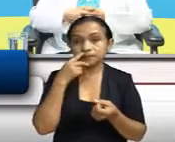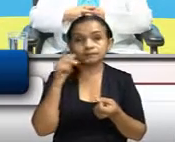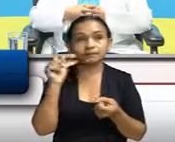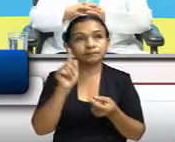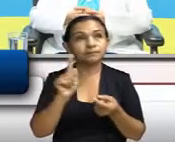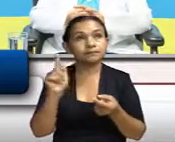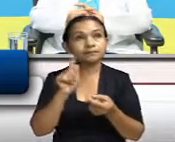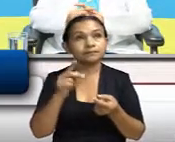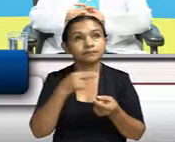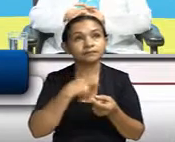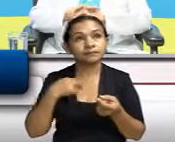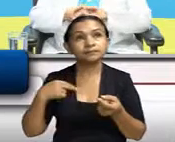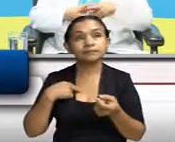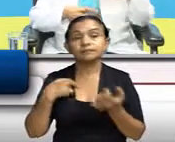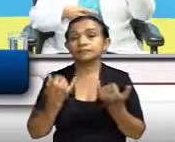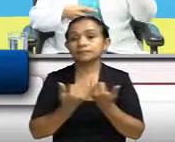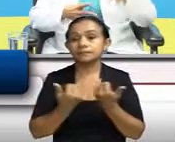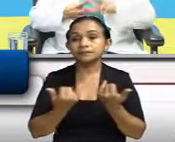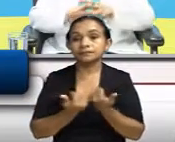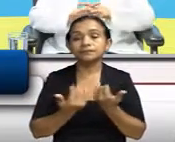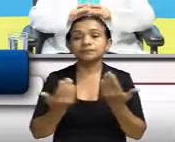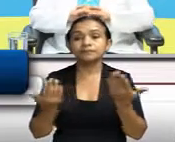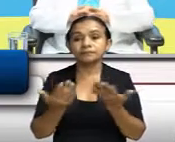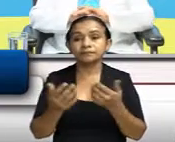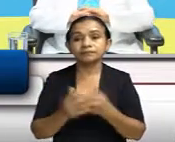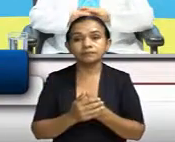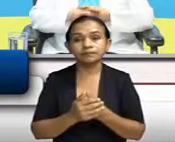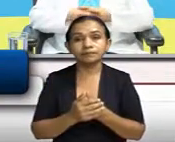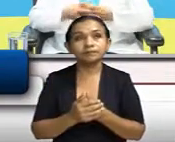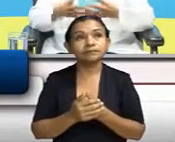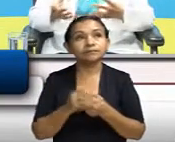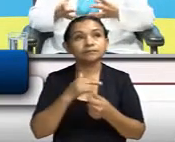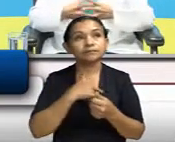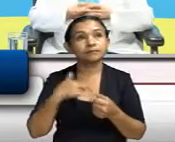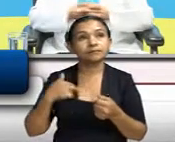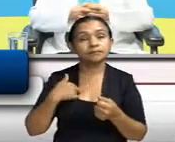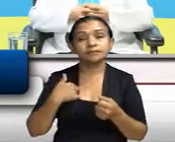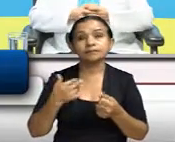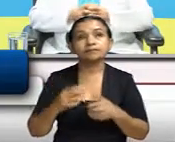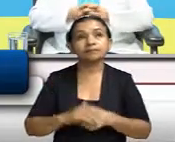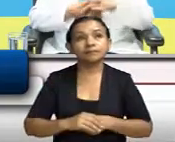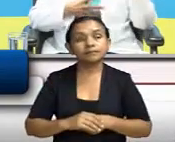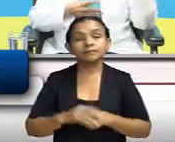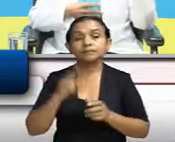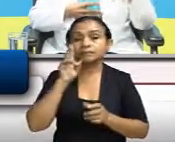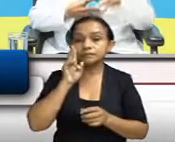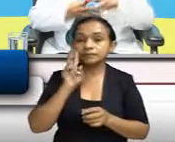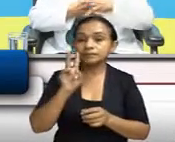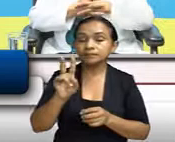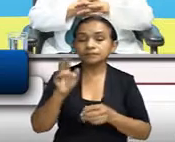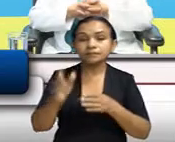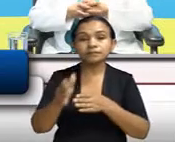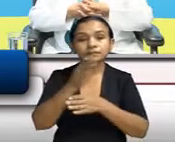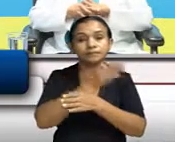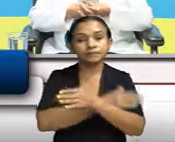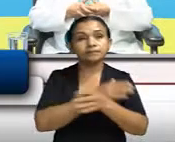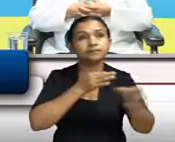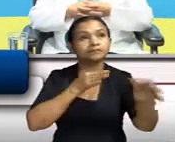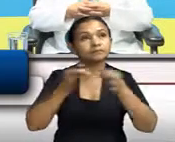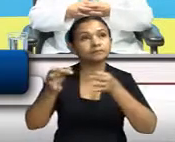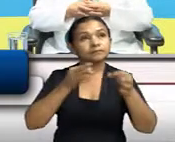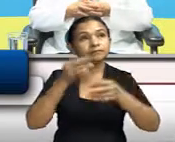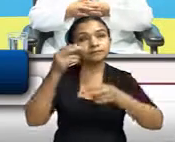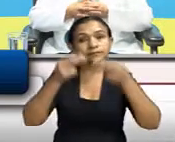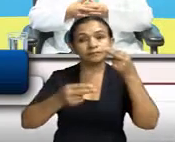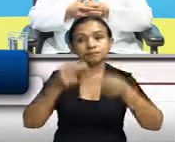tenido padecimientos cardíacos. Entonces, eso es lo que va a predisponer más. Ahí vemos lo que mencionaba yo, una estadística, ¿verdad? Lo